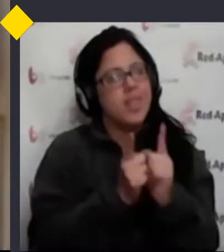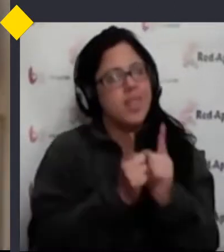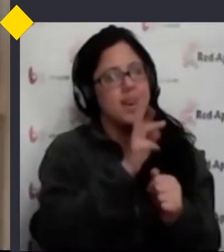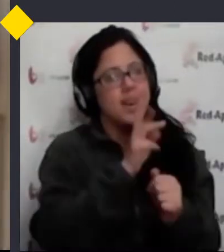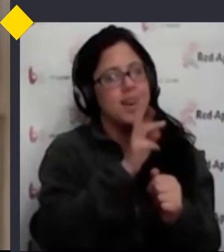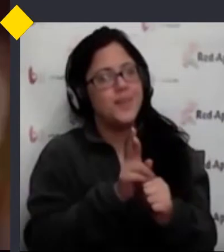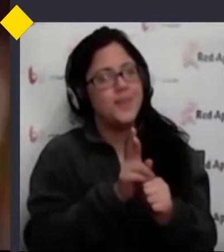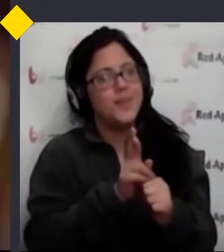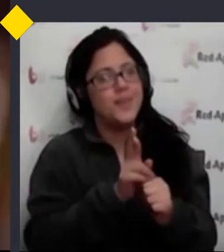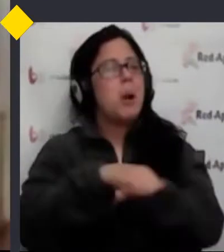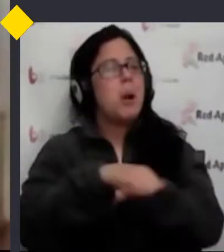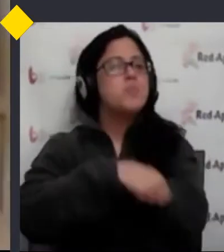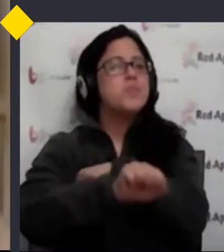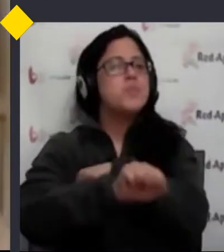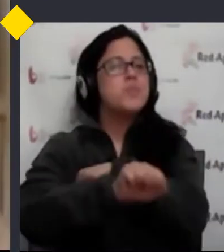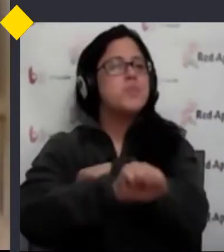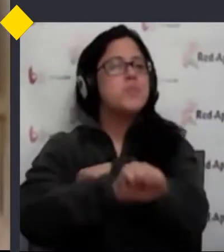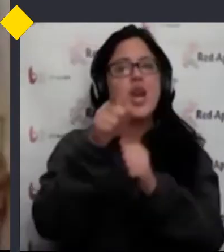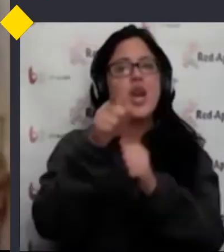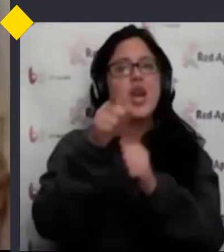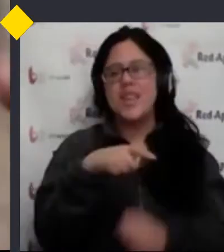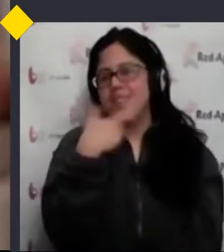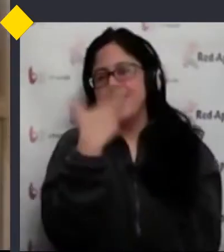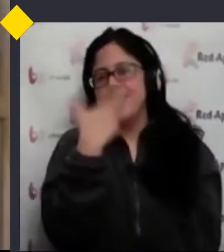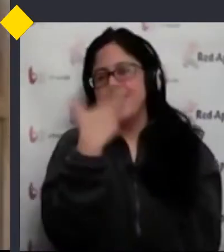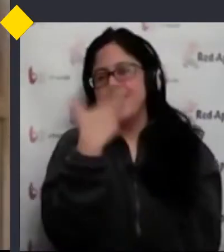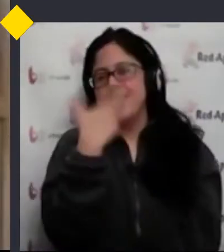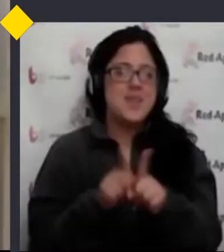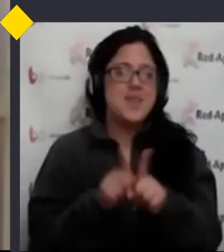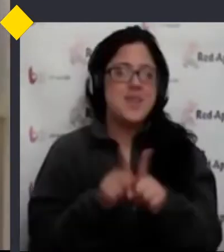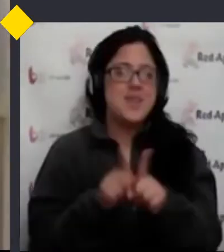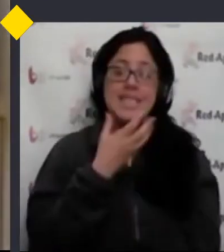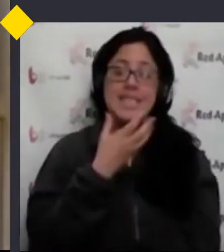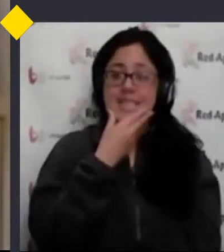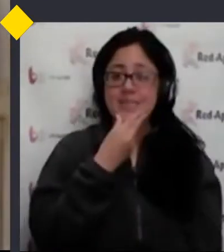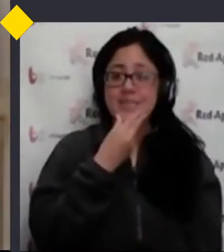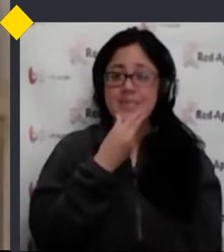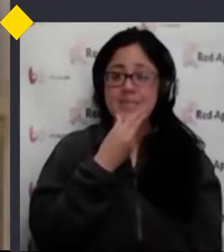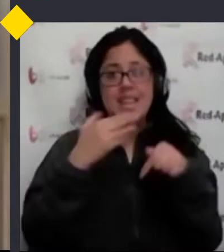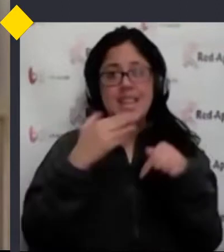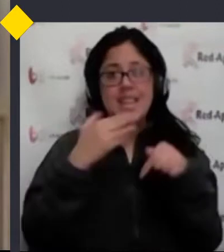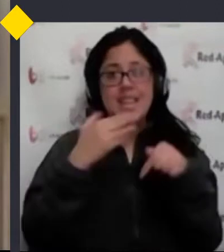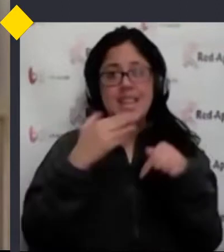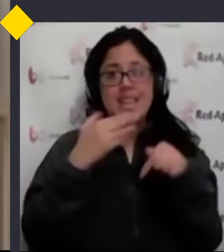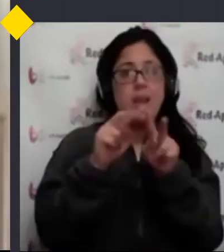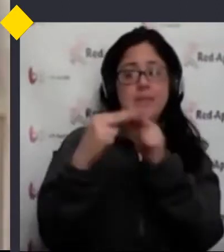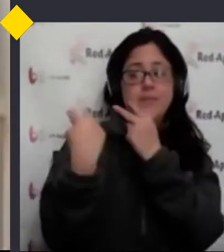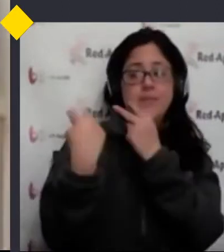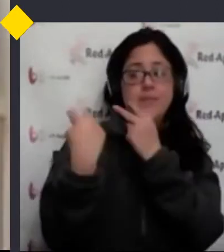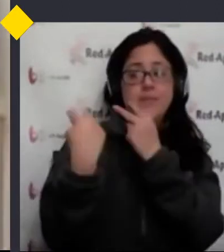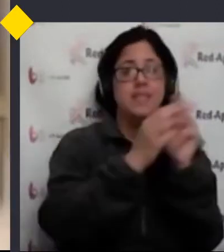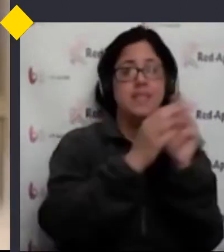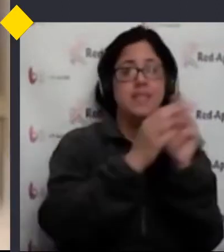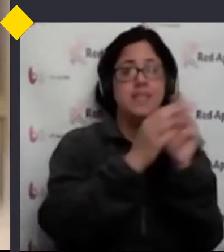contigo, porque es más bonita e interesante. Y acá, como estoy rodeada de libros, ando inspirada con la literatura.